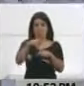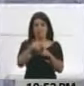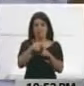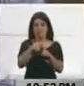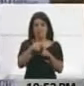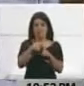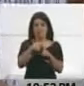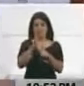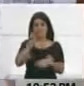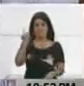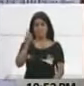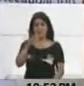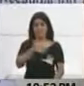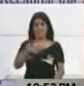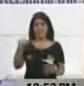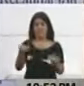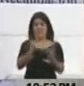A ver si nos quemaban vivos allá adentro.